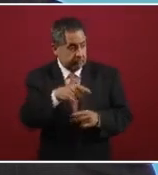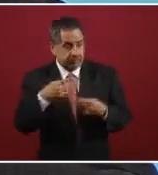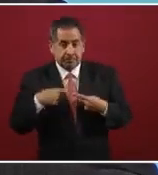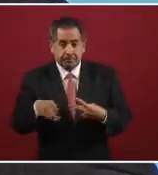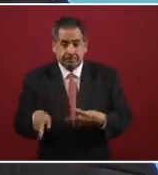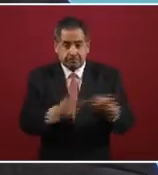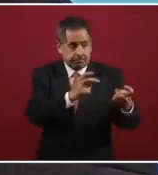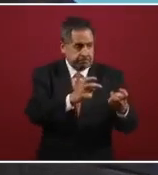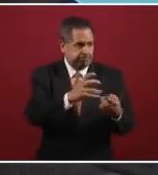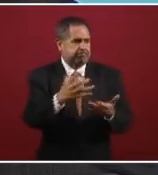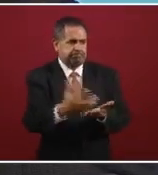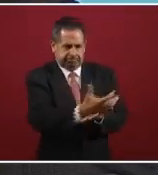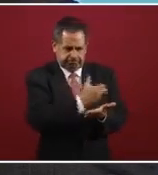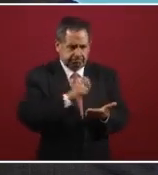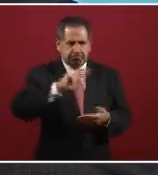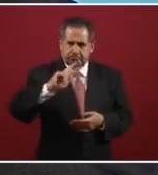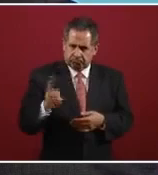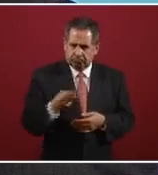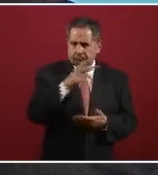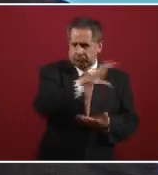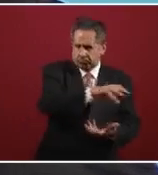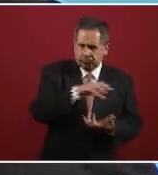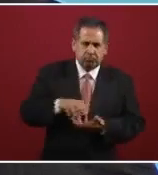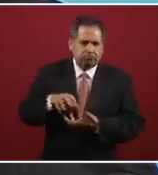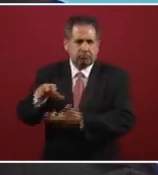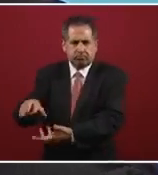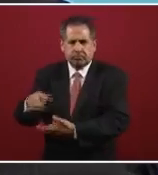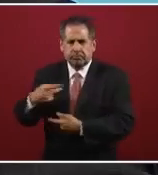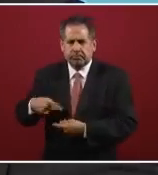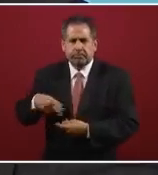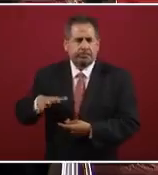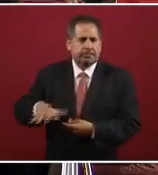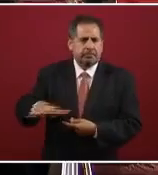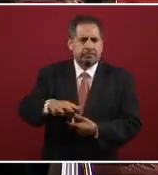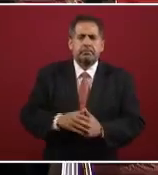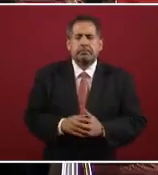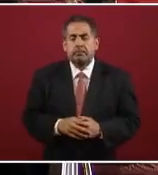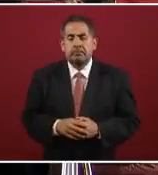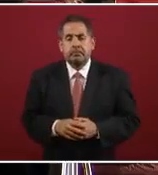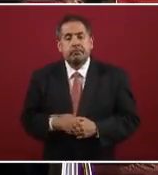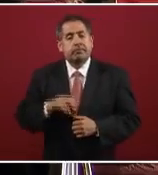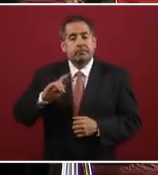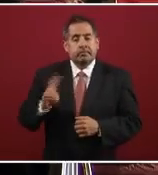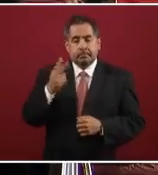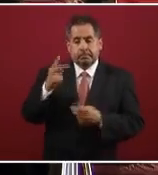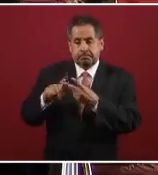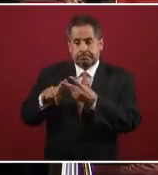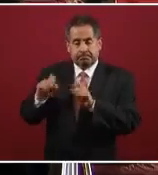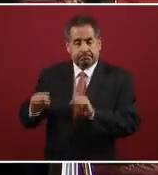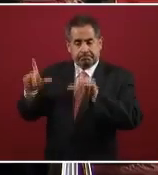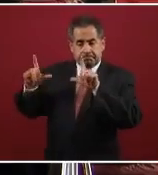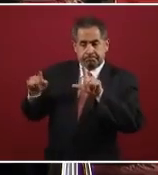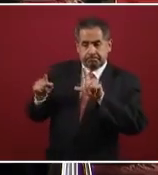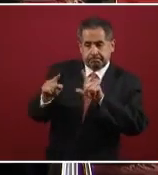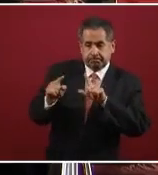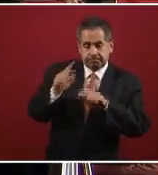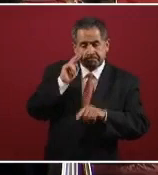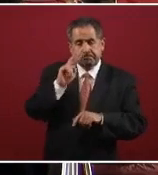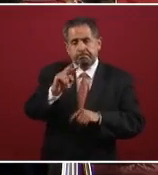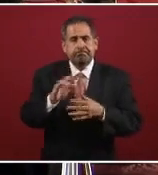lo robado en una segunda exposición ahora sí vamos a dar parte de lo que